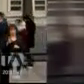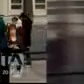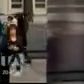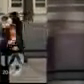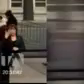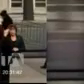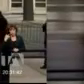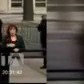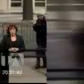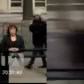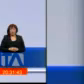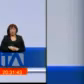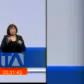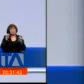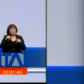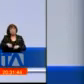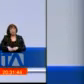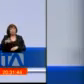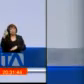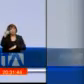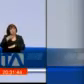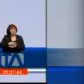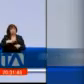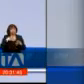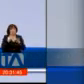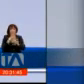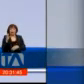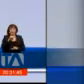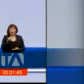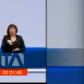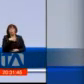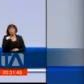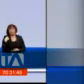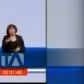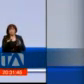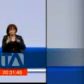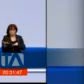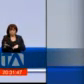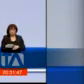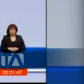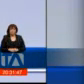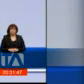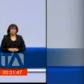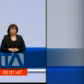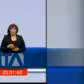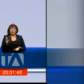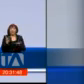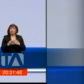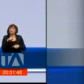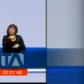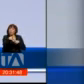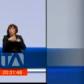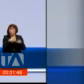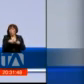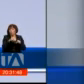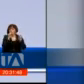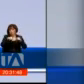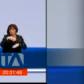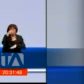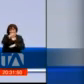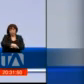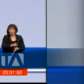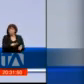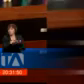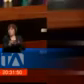estados existe pena de muerte. Cualquier petición de asilo no podrá provenir de un estado, digamos, donde haya la pena de muerte, sino solamente